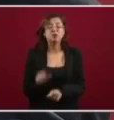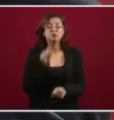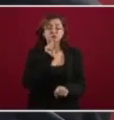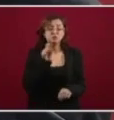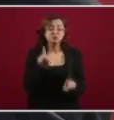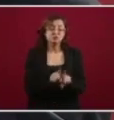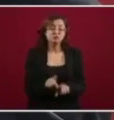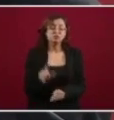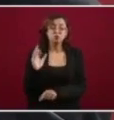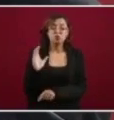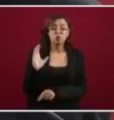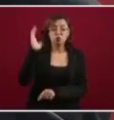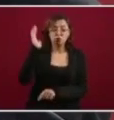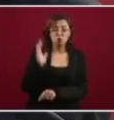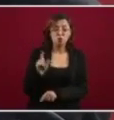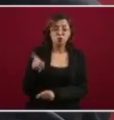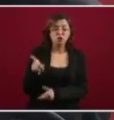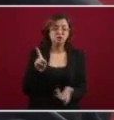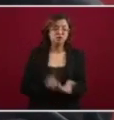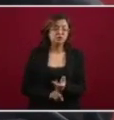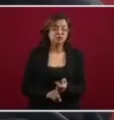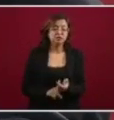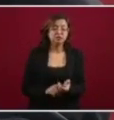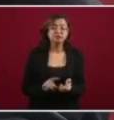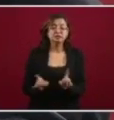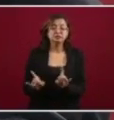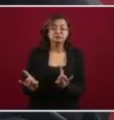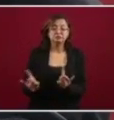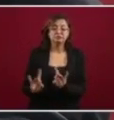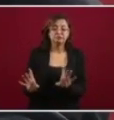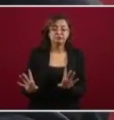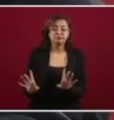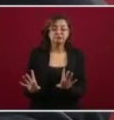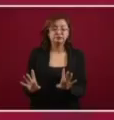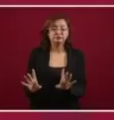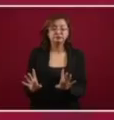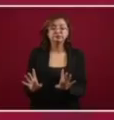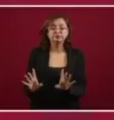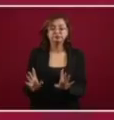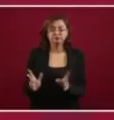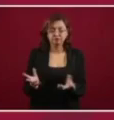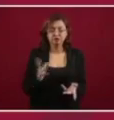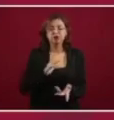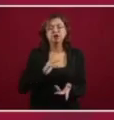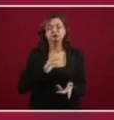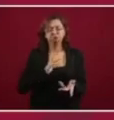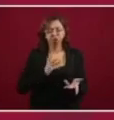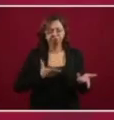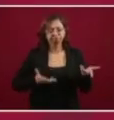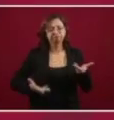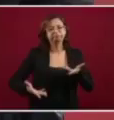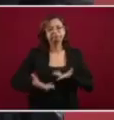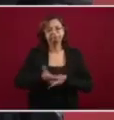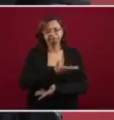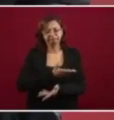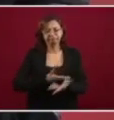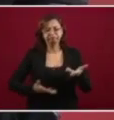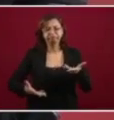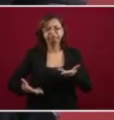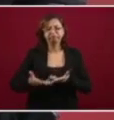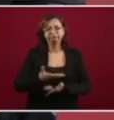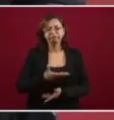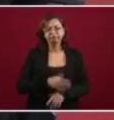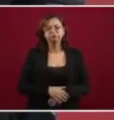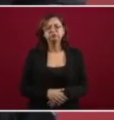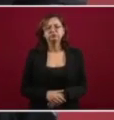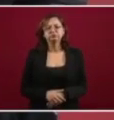tema que se está atendiendo de cooperación, es de los